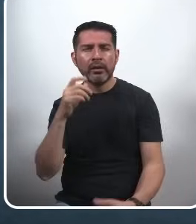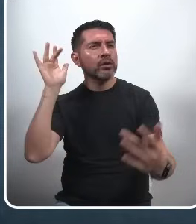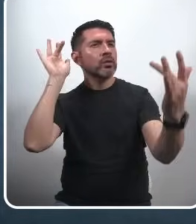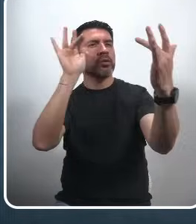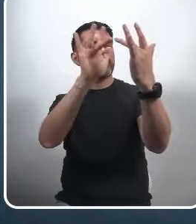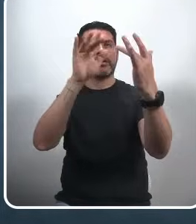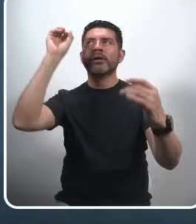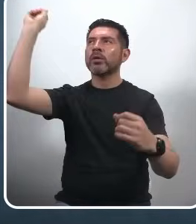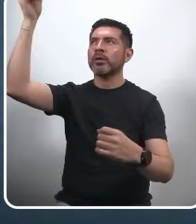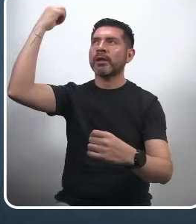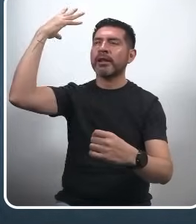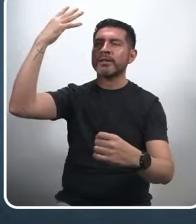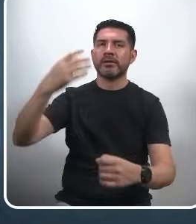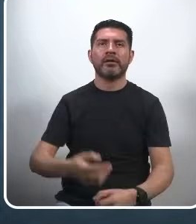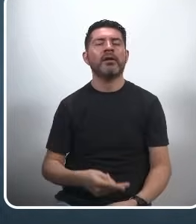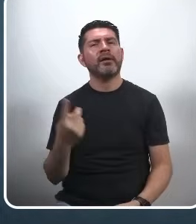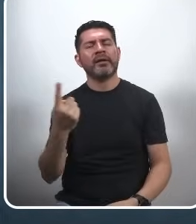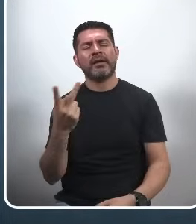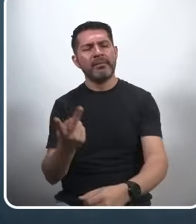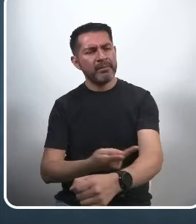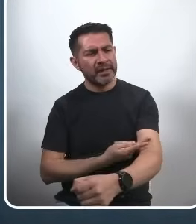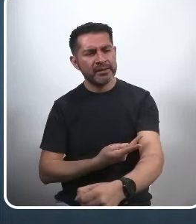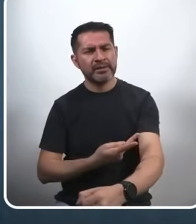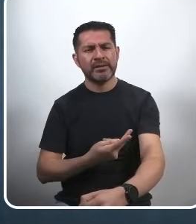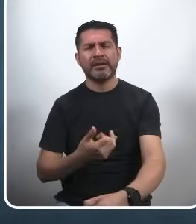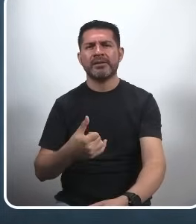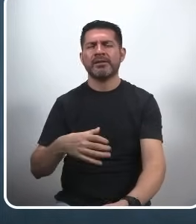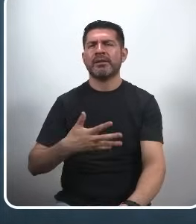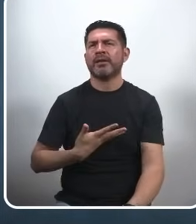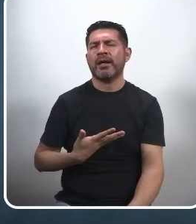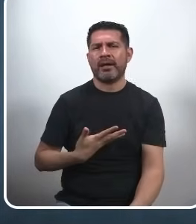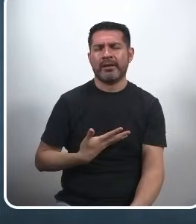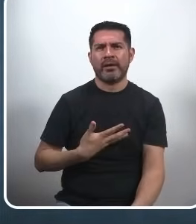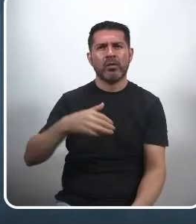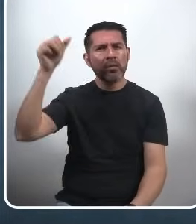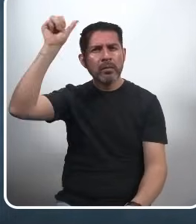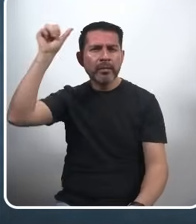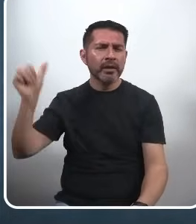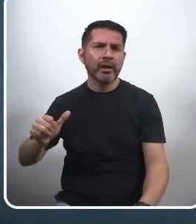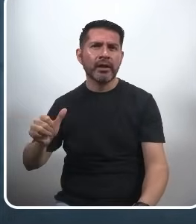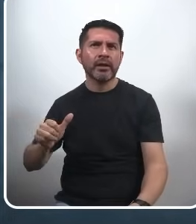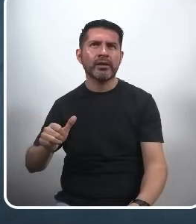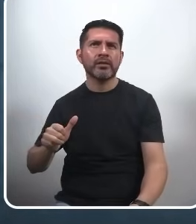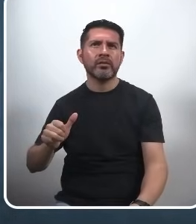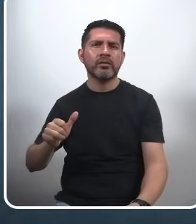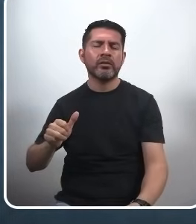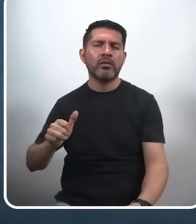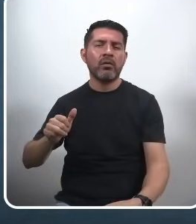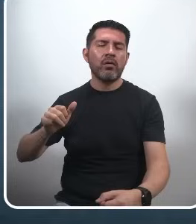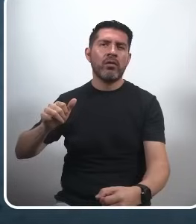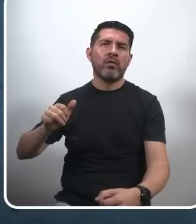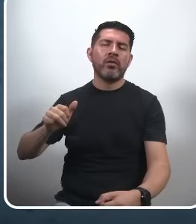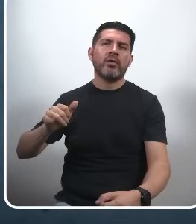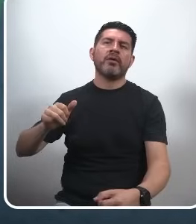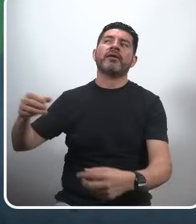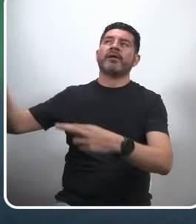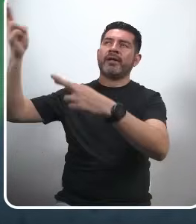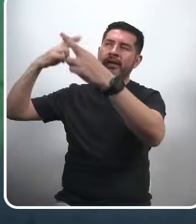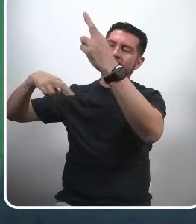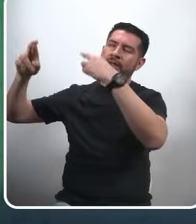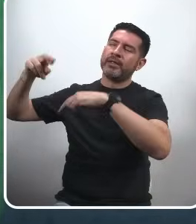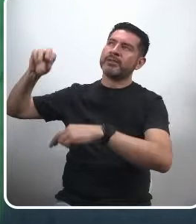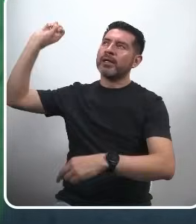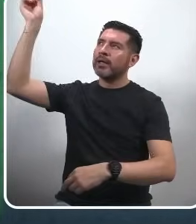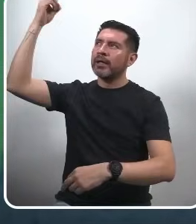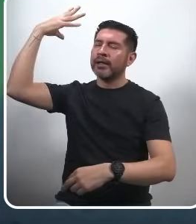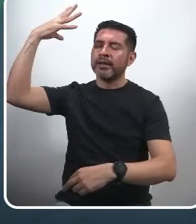que he estado en inmoralidad? Conéctate a la gracia otra vez. ¿Cuál es la gracia? Si confiesas tus pecados, Él